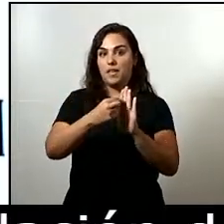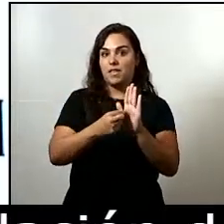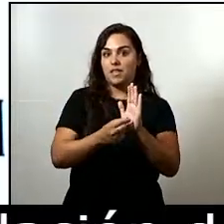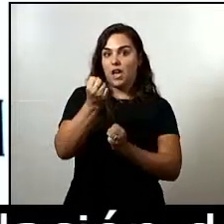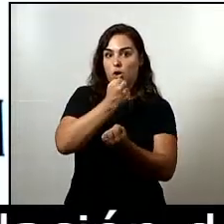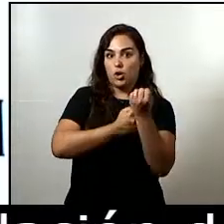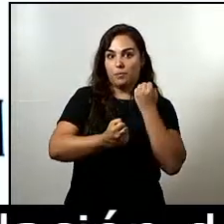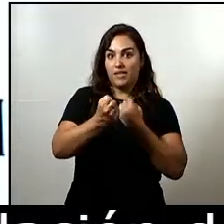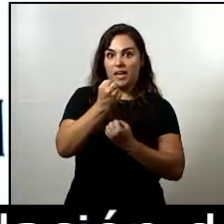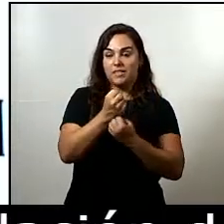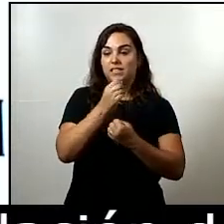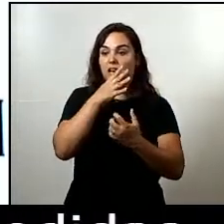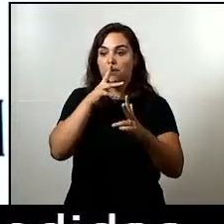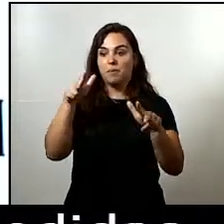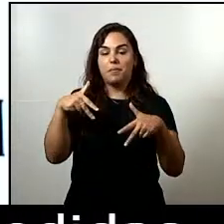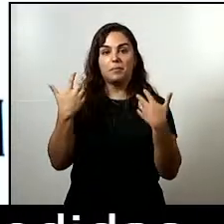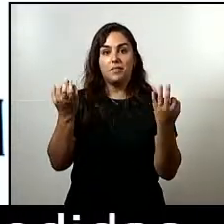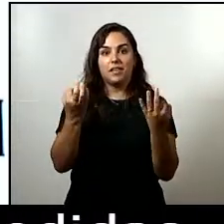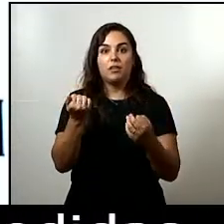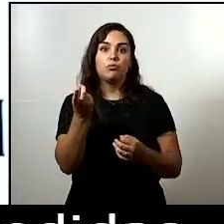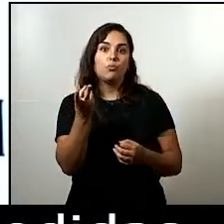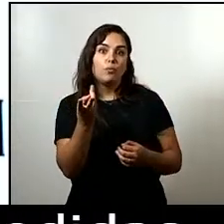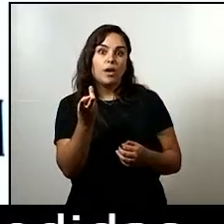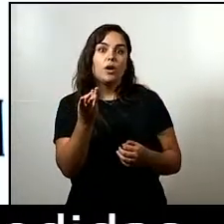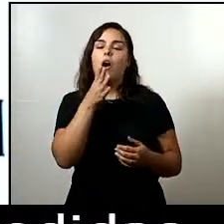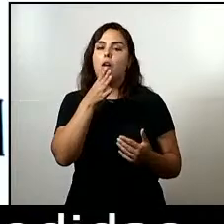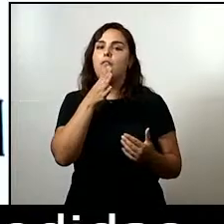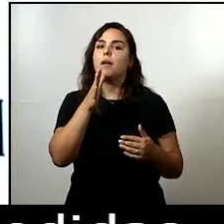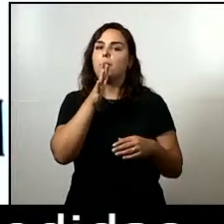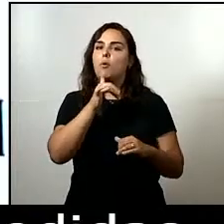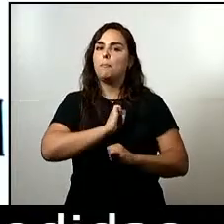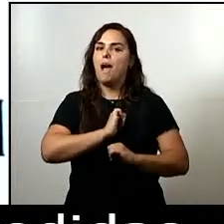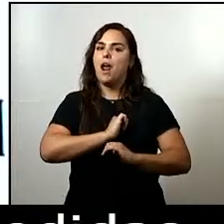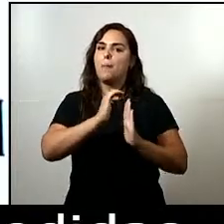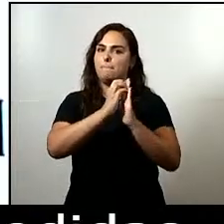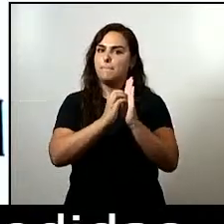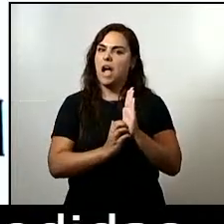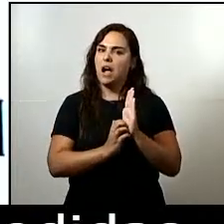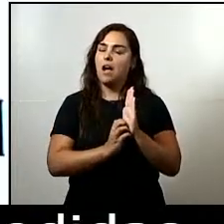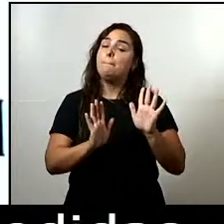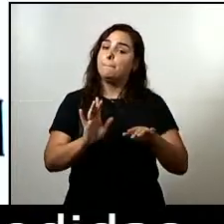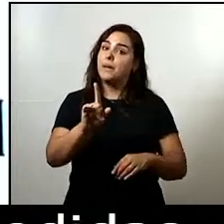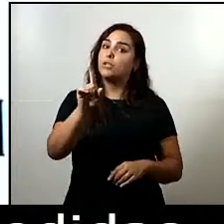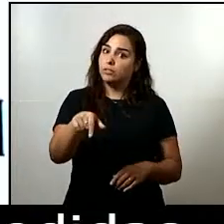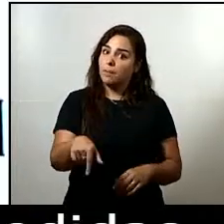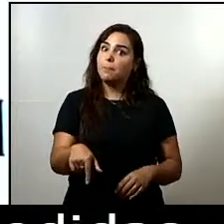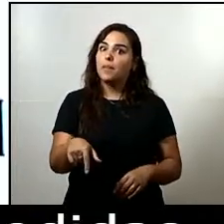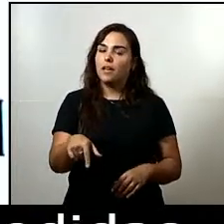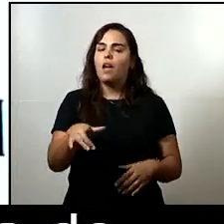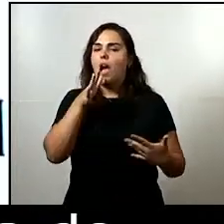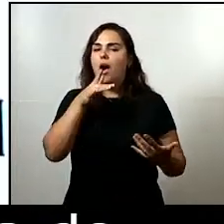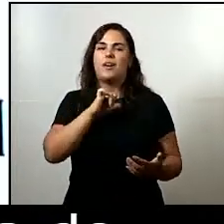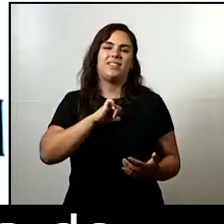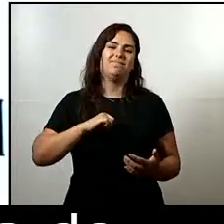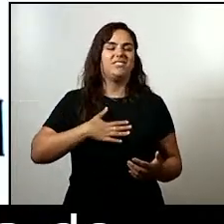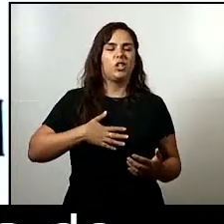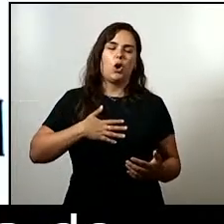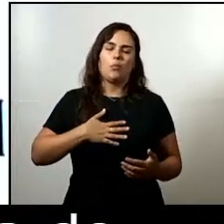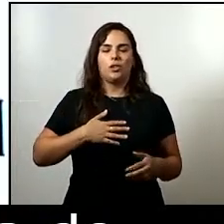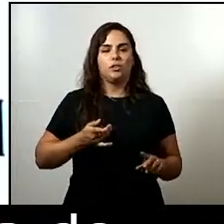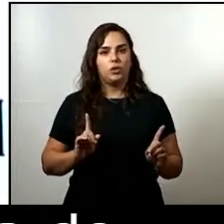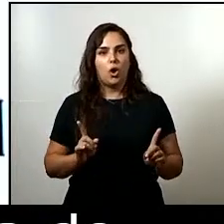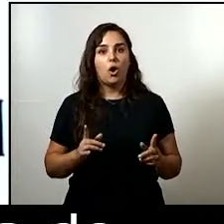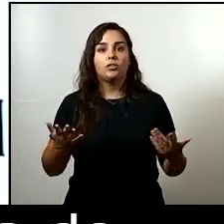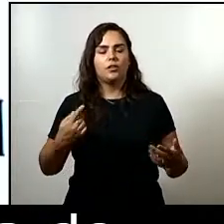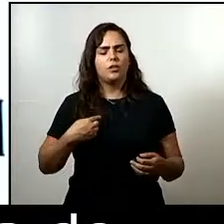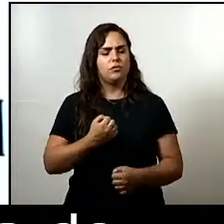económicas que han permitido cifras récord en la bajada de paro, pero también no vamos a caer en la autocomplacencia y hay